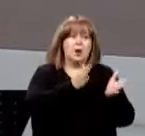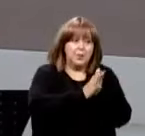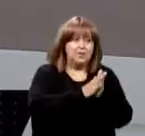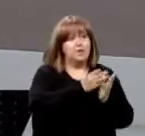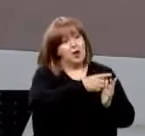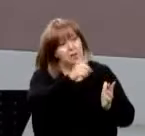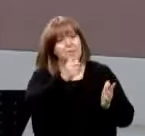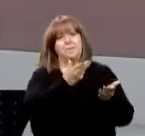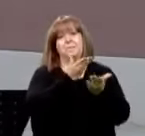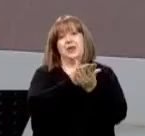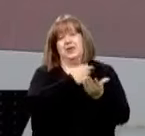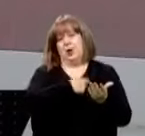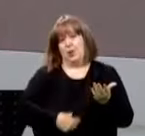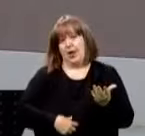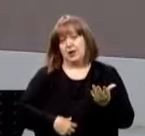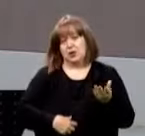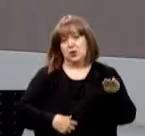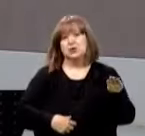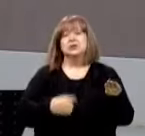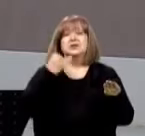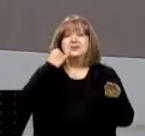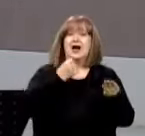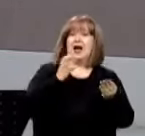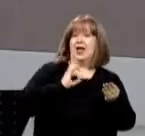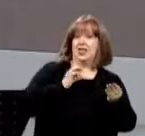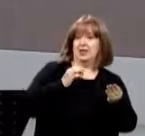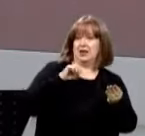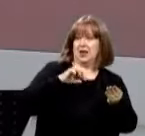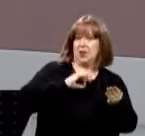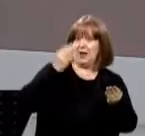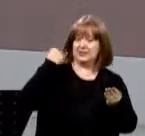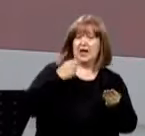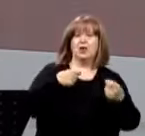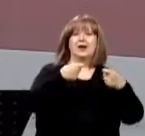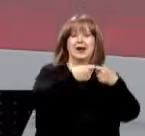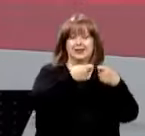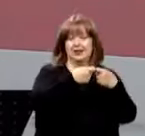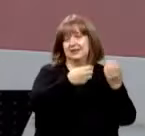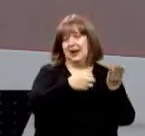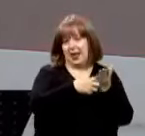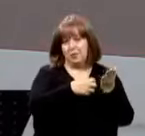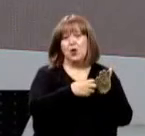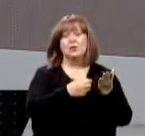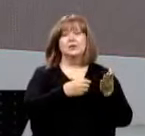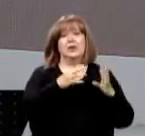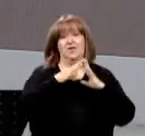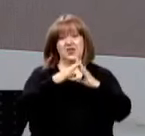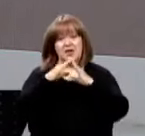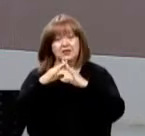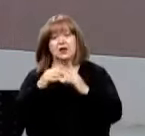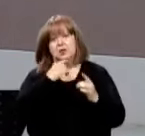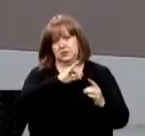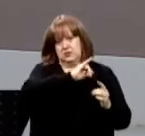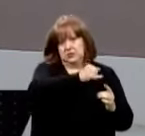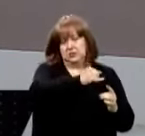Así insuficiente. Cuando hablamos de una inflación de la que tuvimos con la que cierra el 2022, claro. Obviamente aquí están las respuestas, ¿no? El reclamo de un